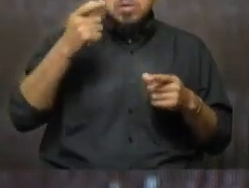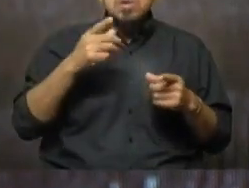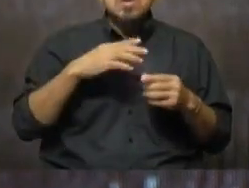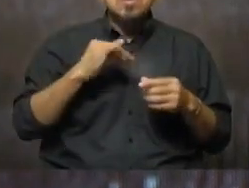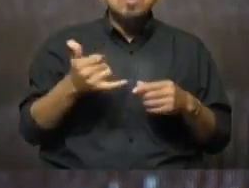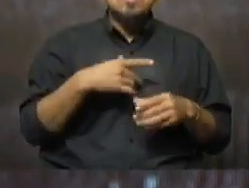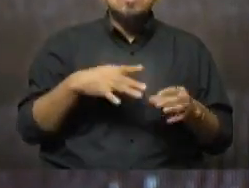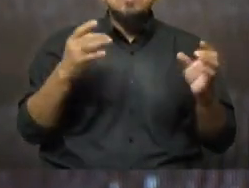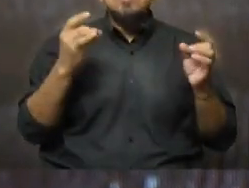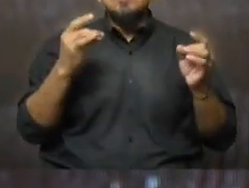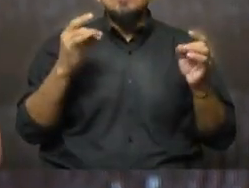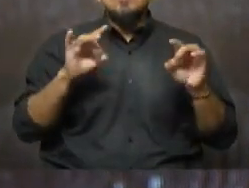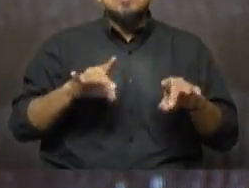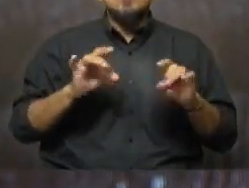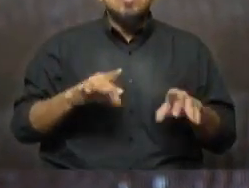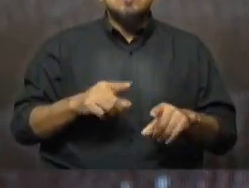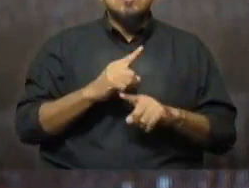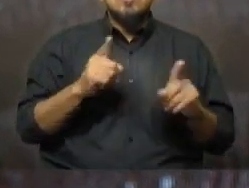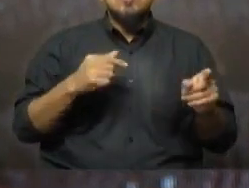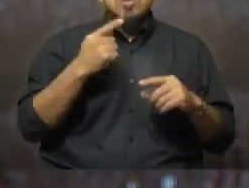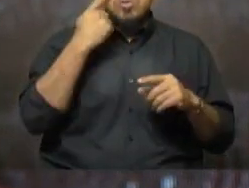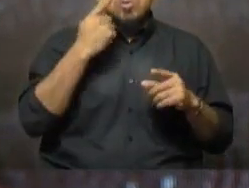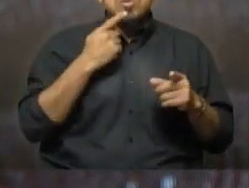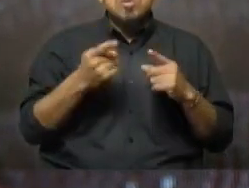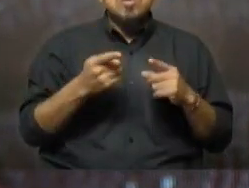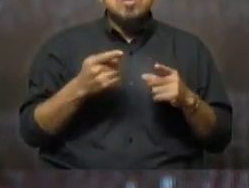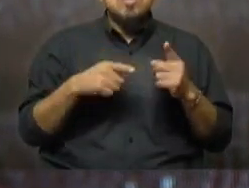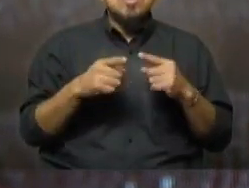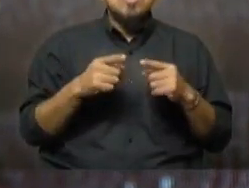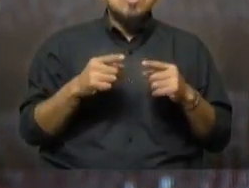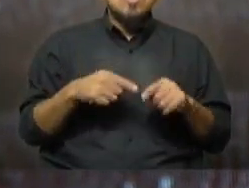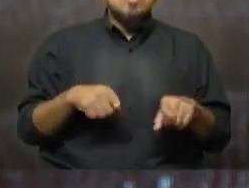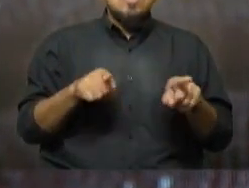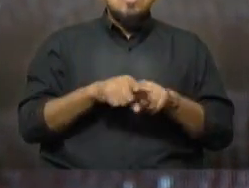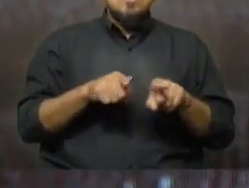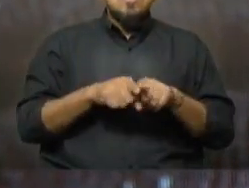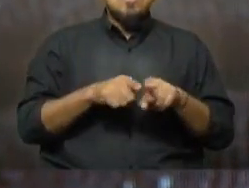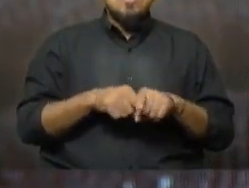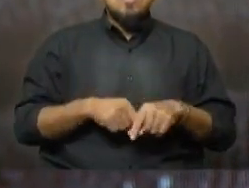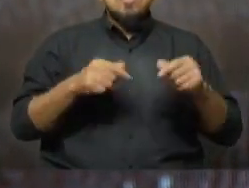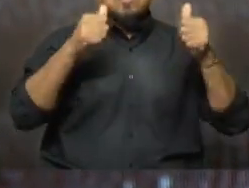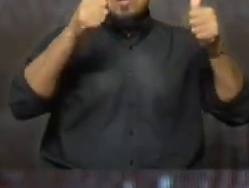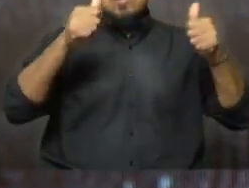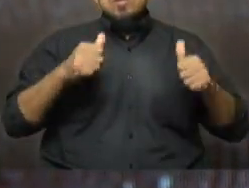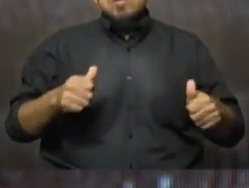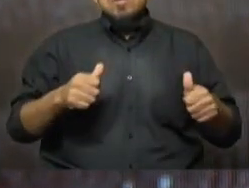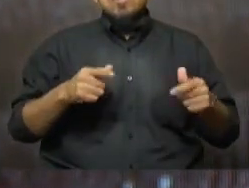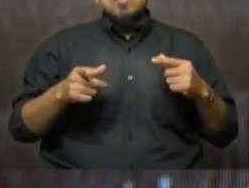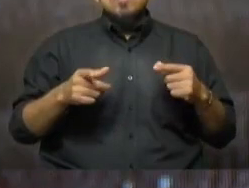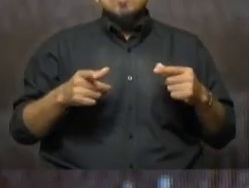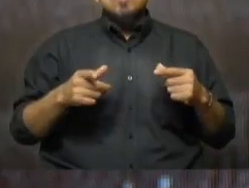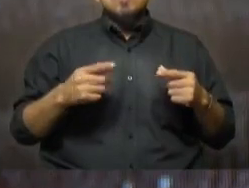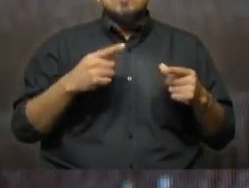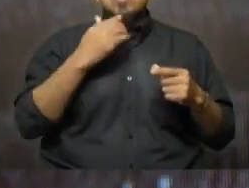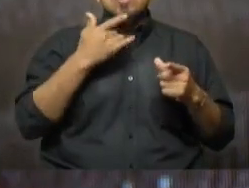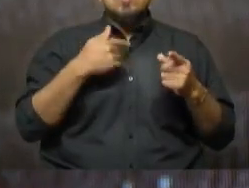súper naturalizado y la gente no visualiza a través de que pongas igual en pantalla ahora un afiche lleno de caras masculinas, como ha